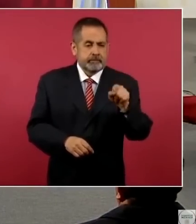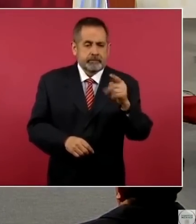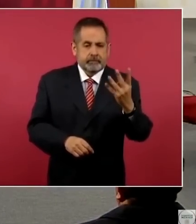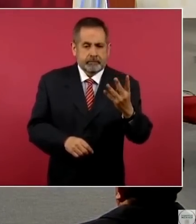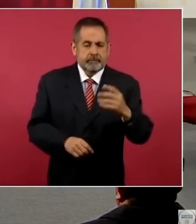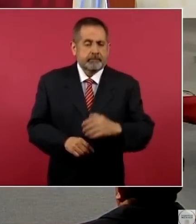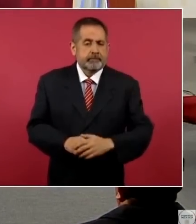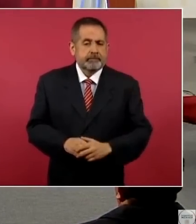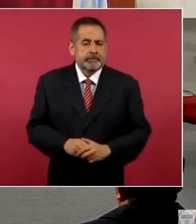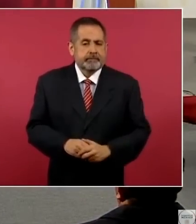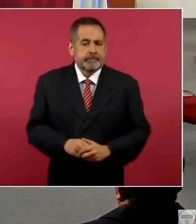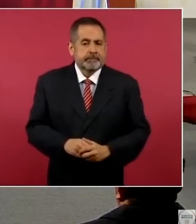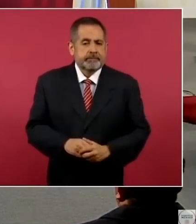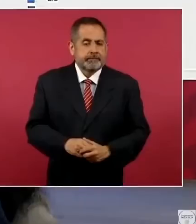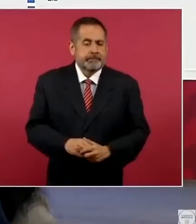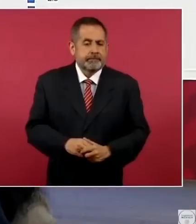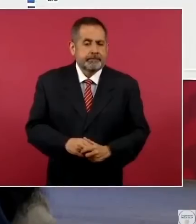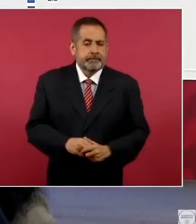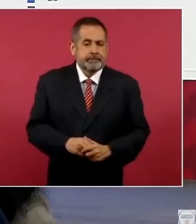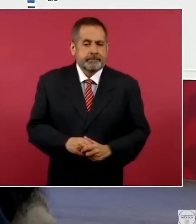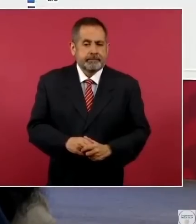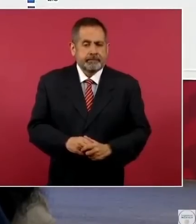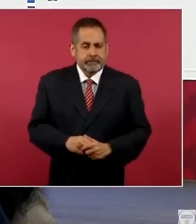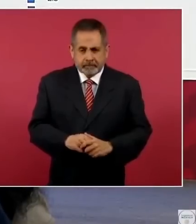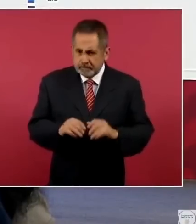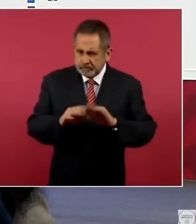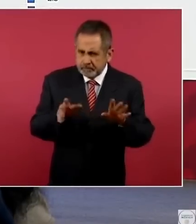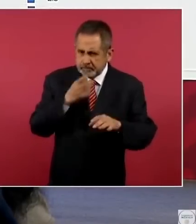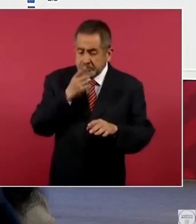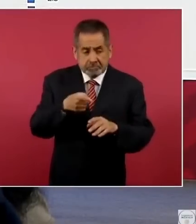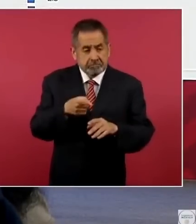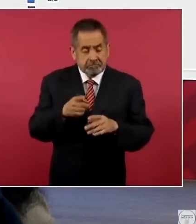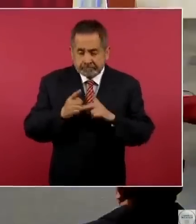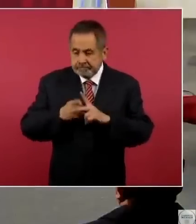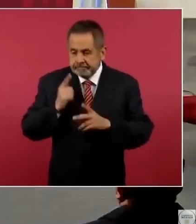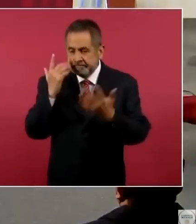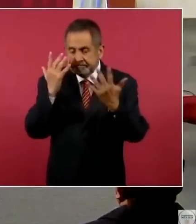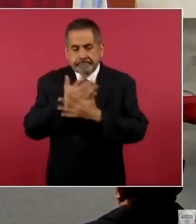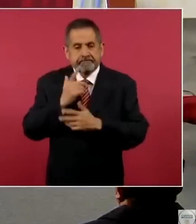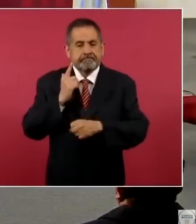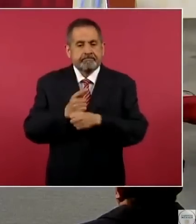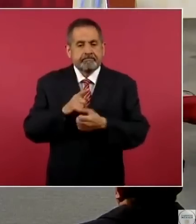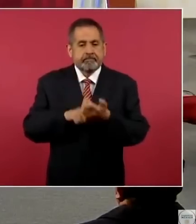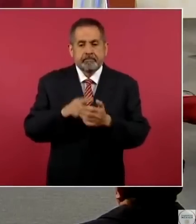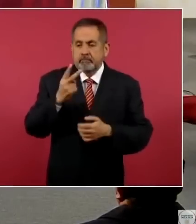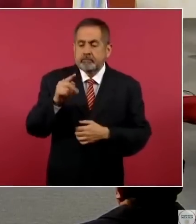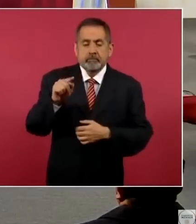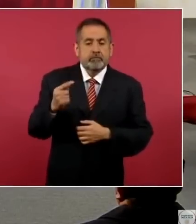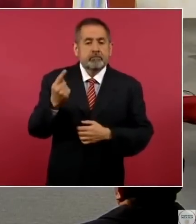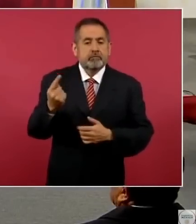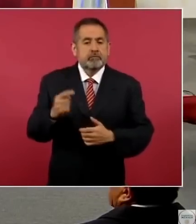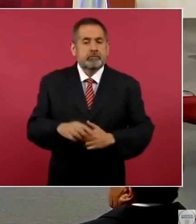2.4. Y sí ya dio, fíjense, el fondo, 2.1.